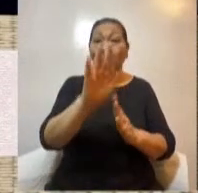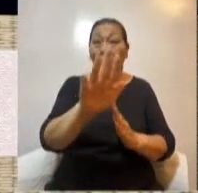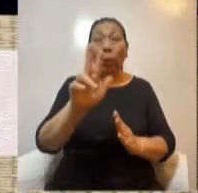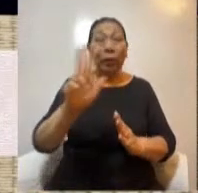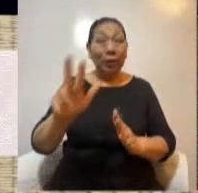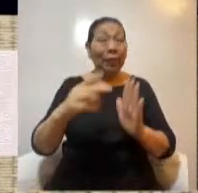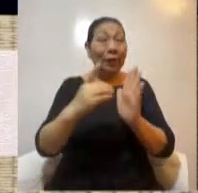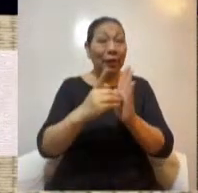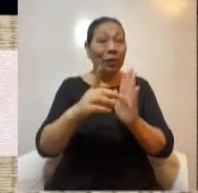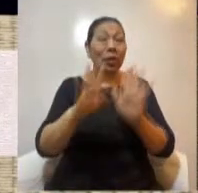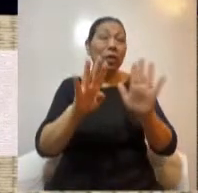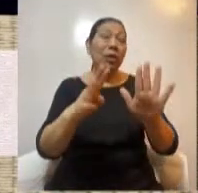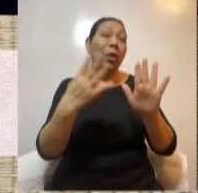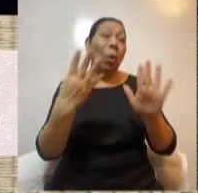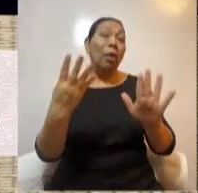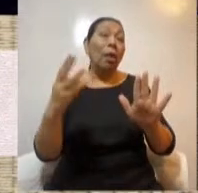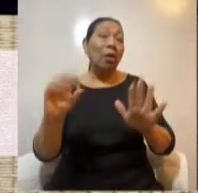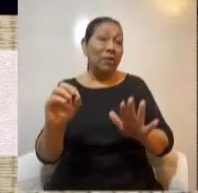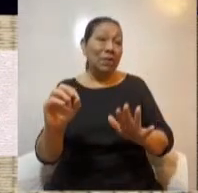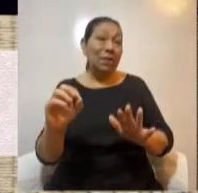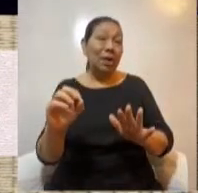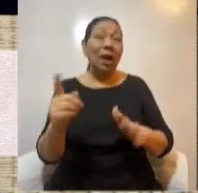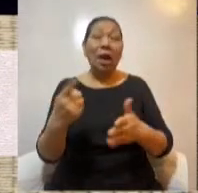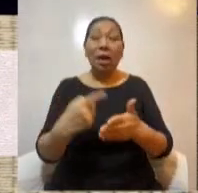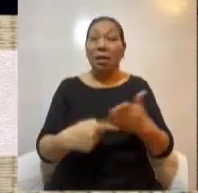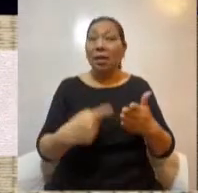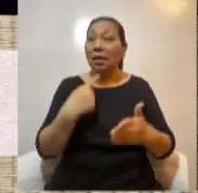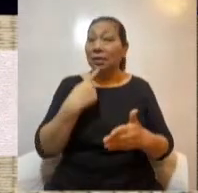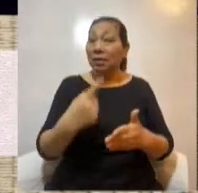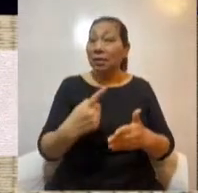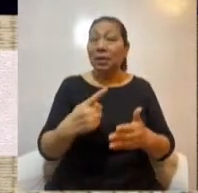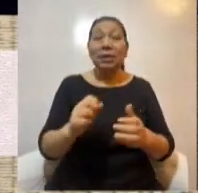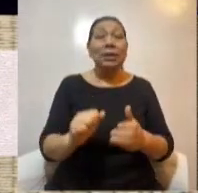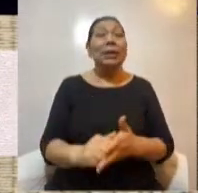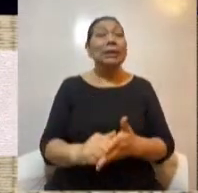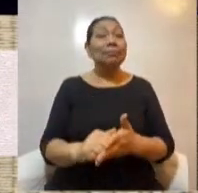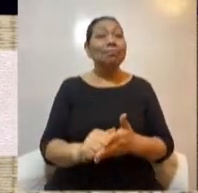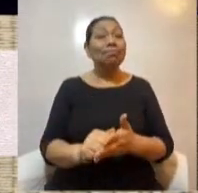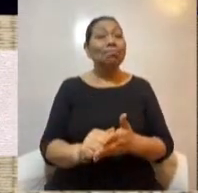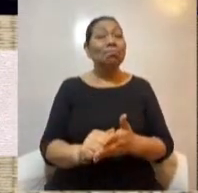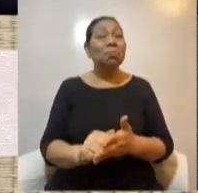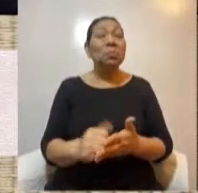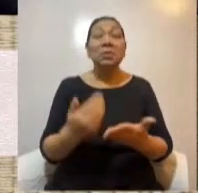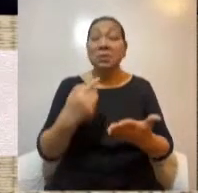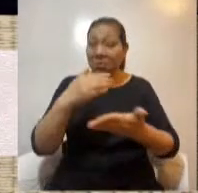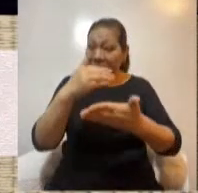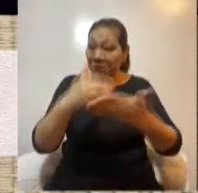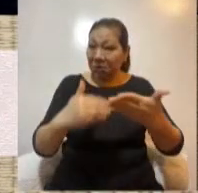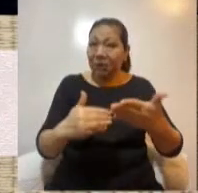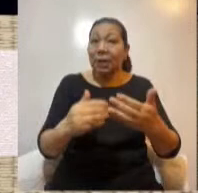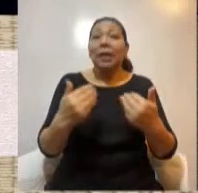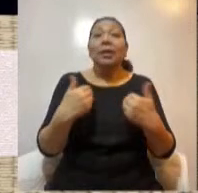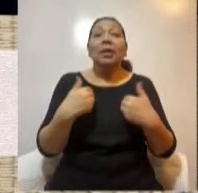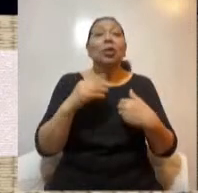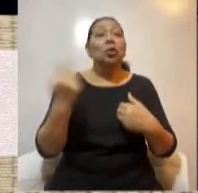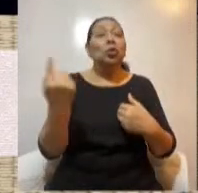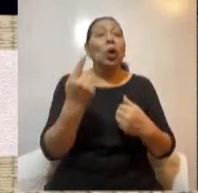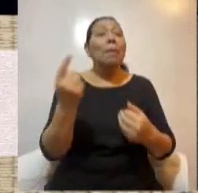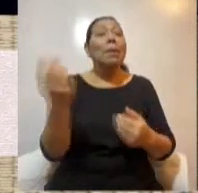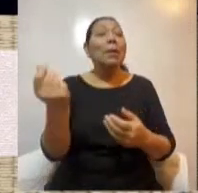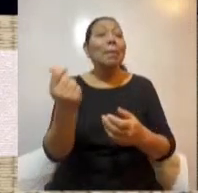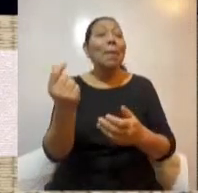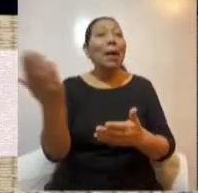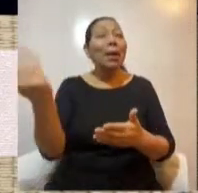artículo 53 del decreto ley 19.990 que exigía, o textualmente dice, que tienen derecho